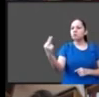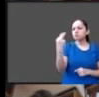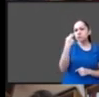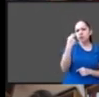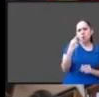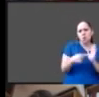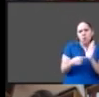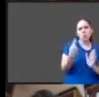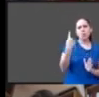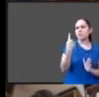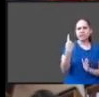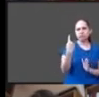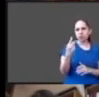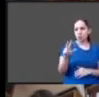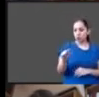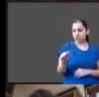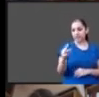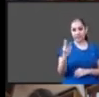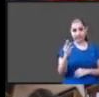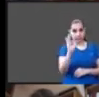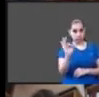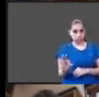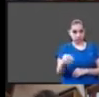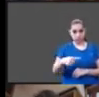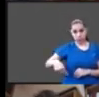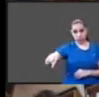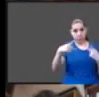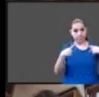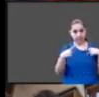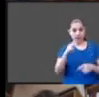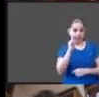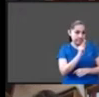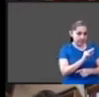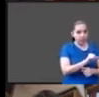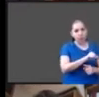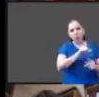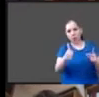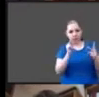gran mayoría, 83%, regresaron a los siguientes conversatorios.